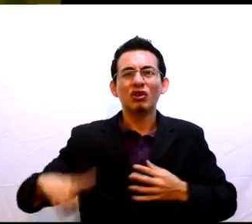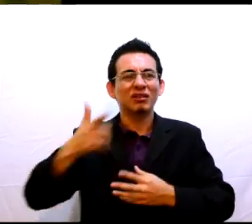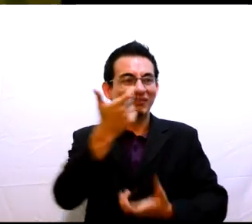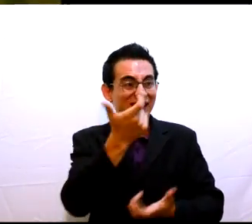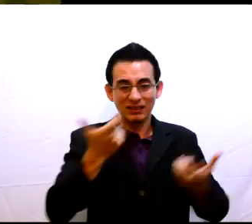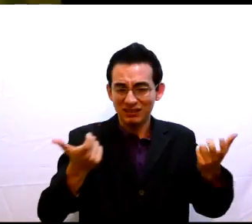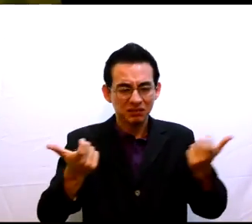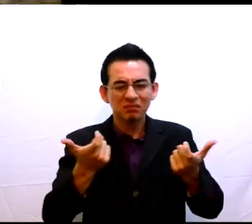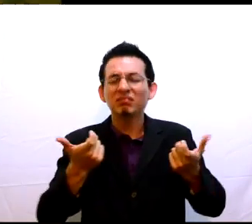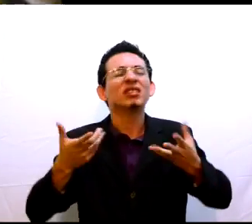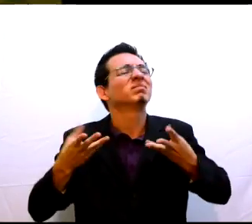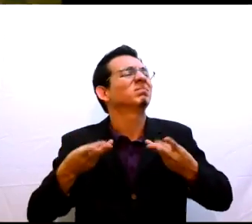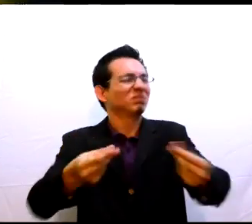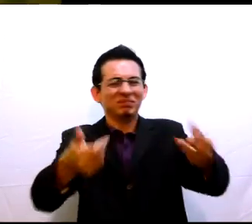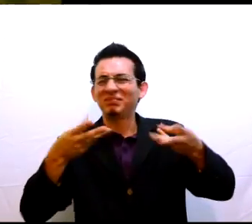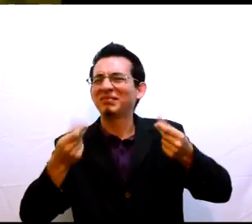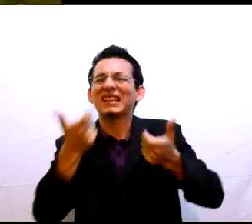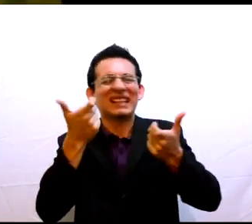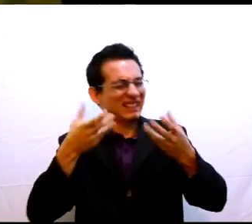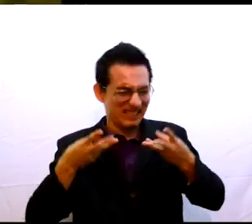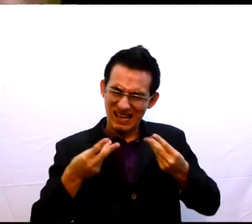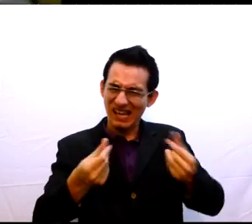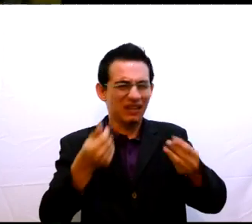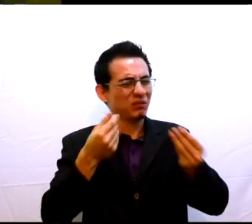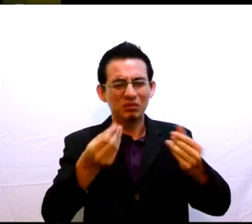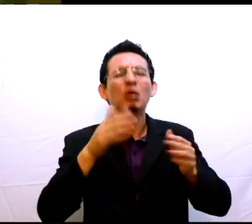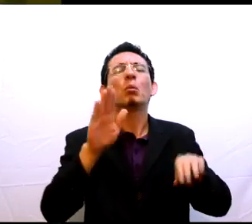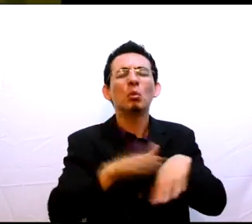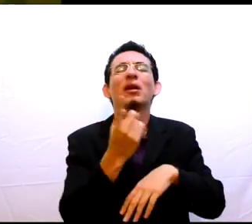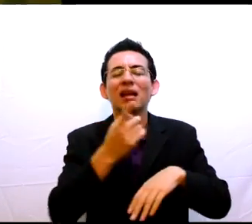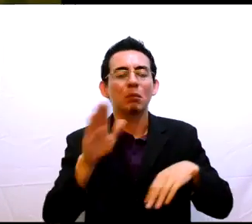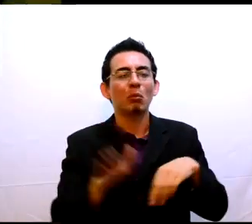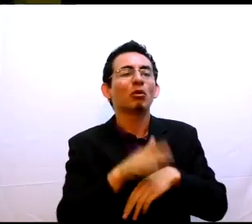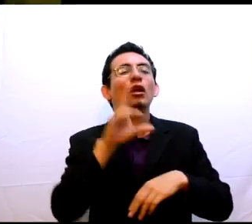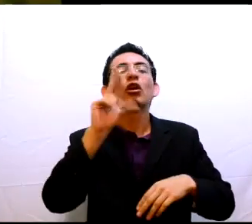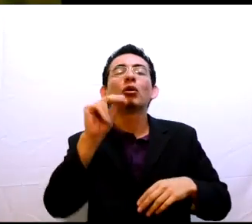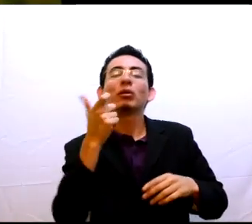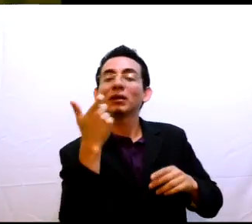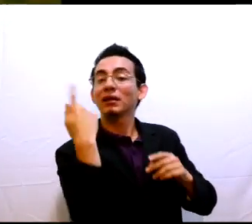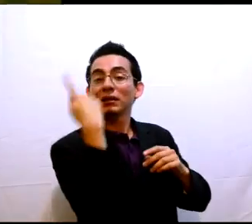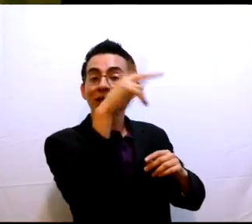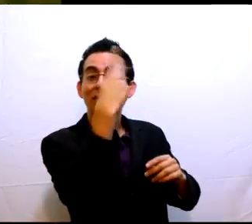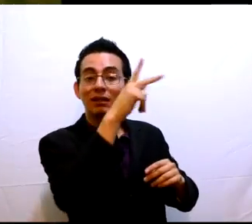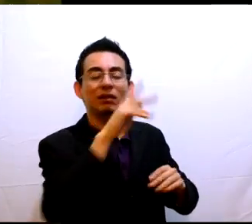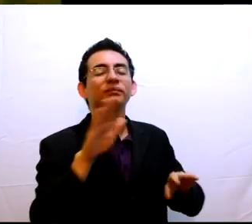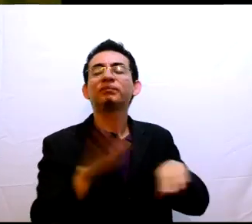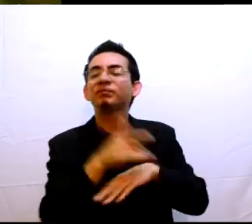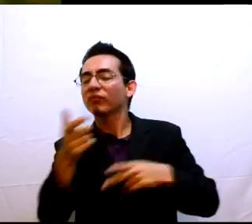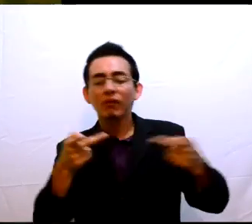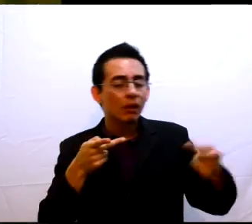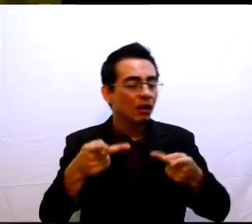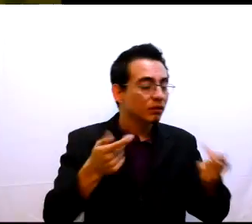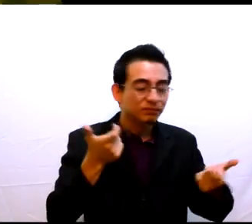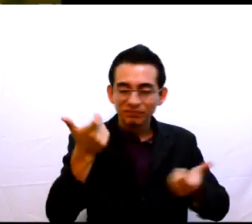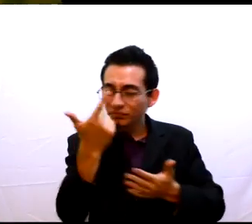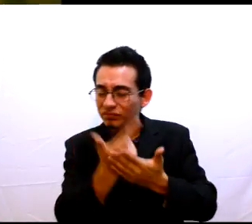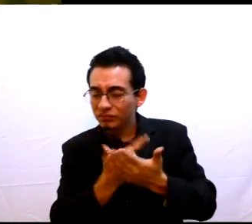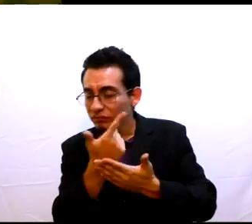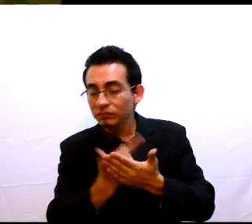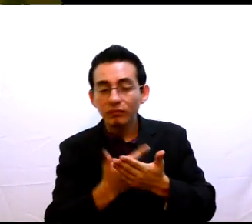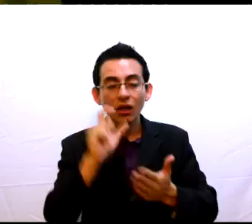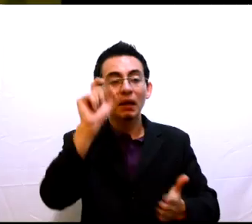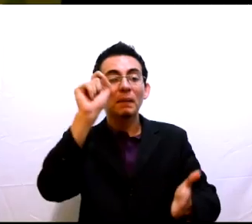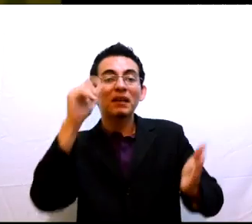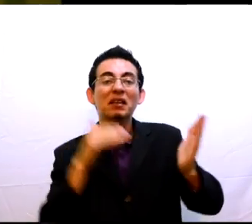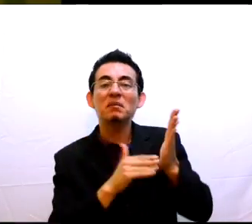lo despilfarran por ejemplo hace en el presupuesto para abrir una calle y dicen 20 millones y